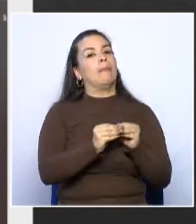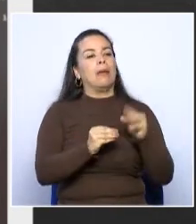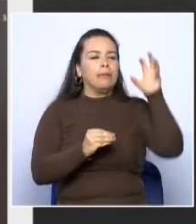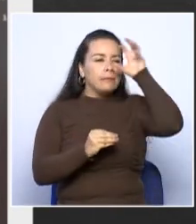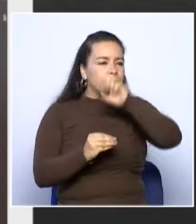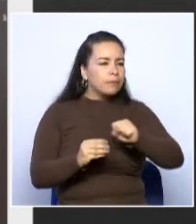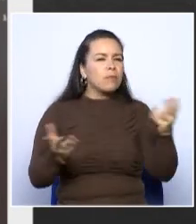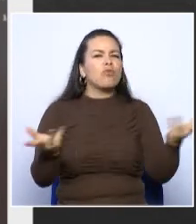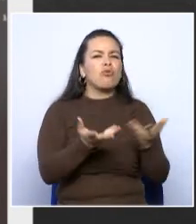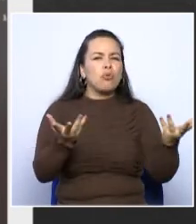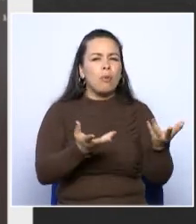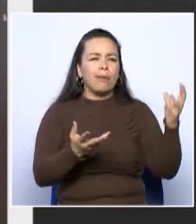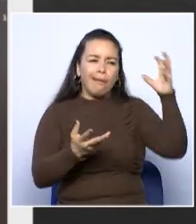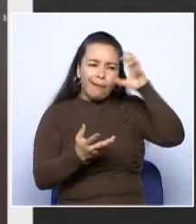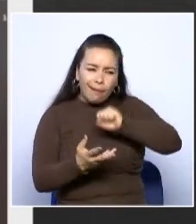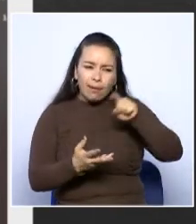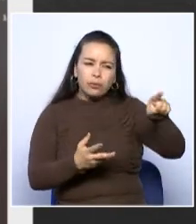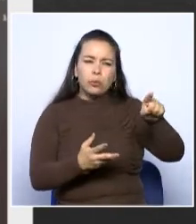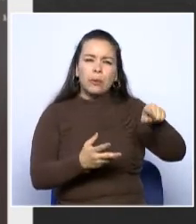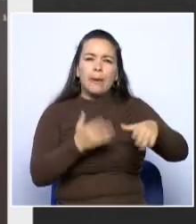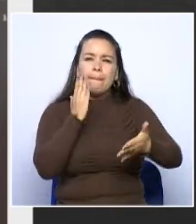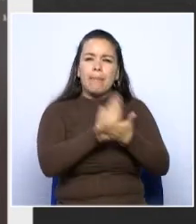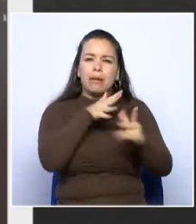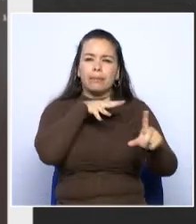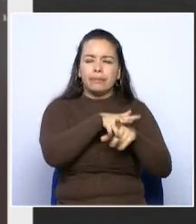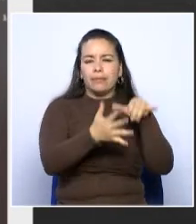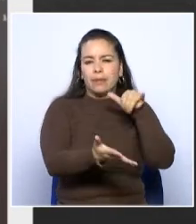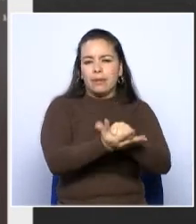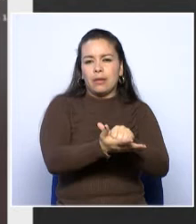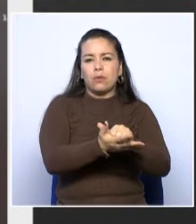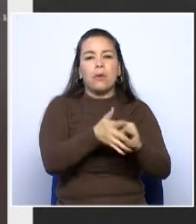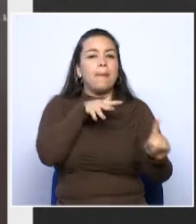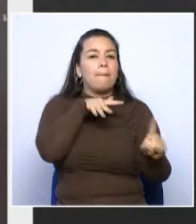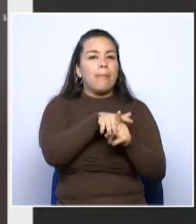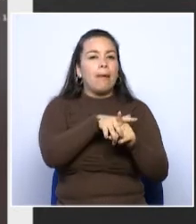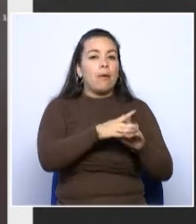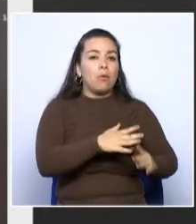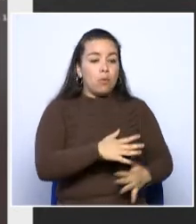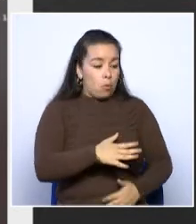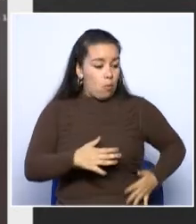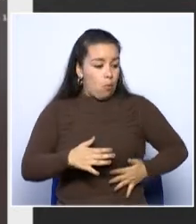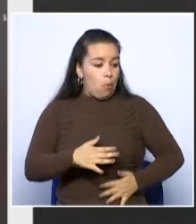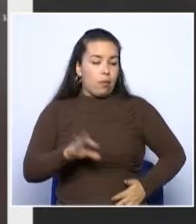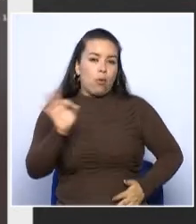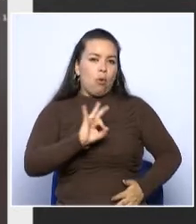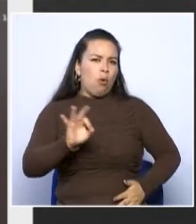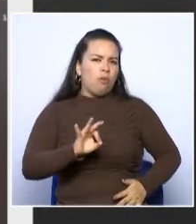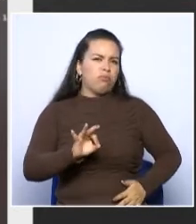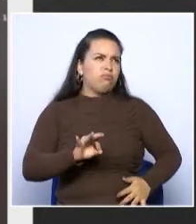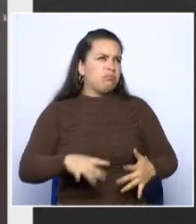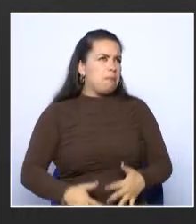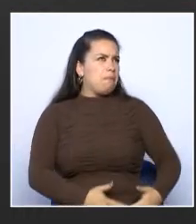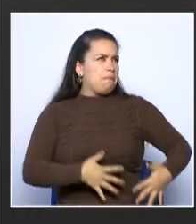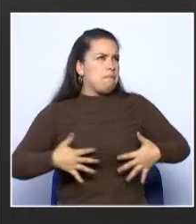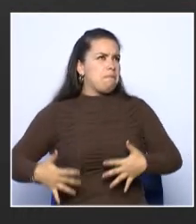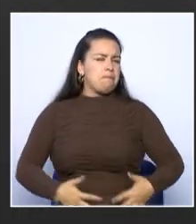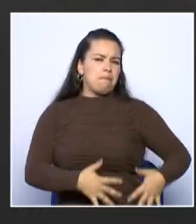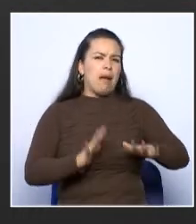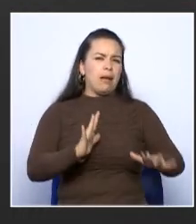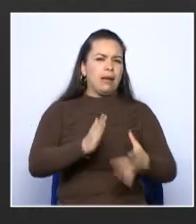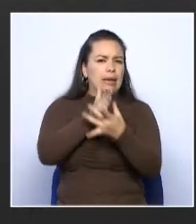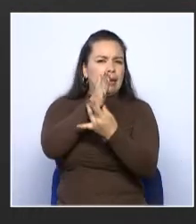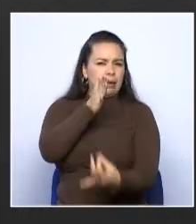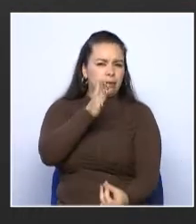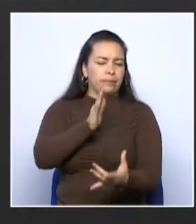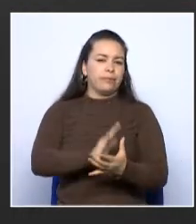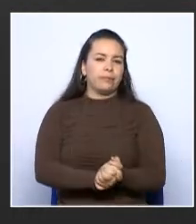dónde podemos encontrar la lesión, sea una lesión localizada o sea una lesión difusa, como se ve en el hígado graso, que se ve el